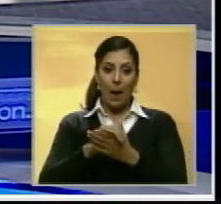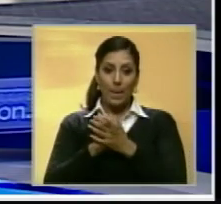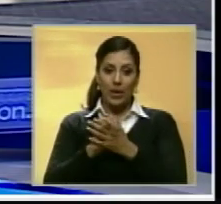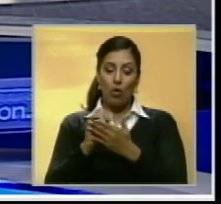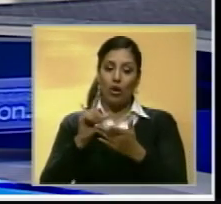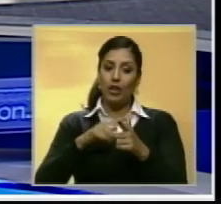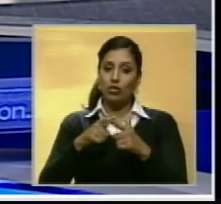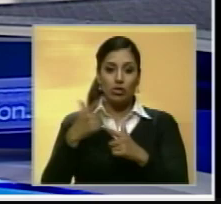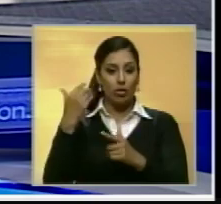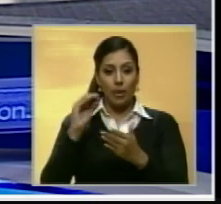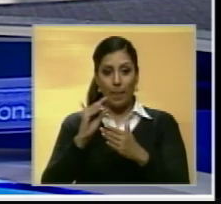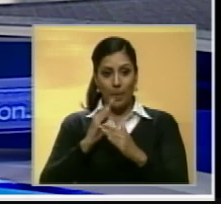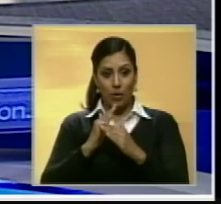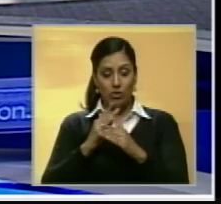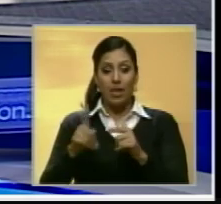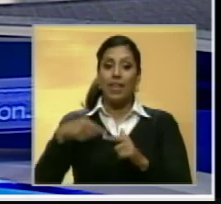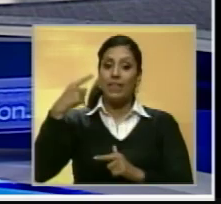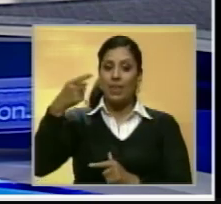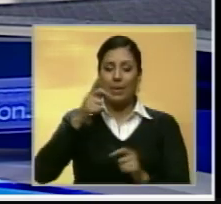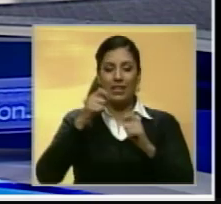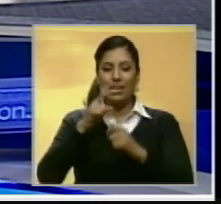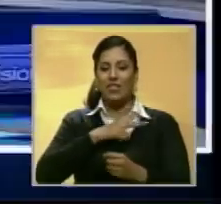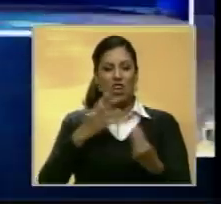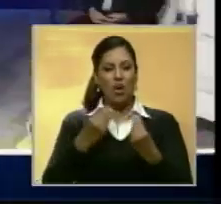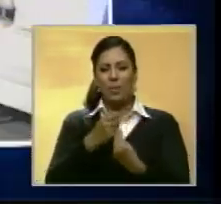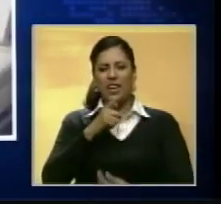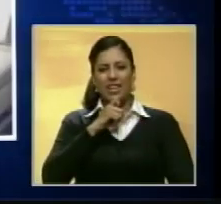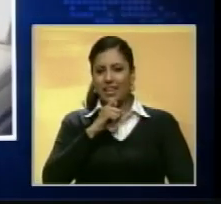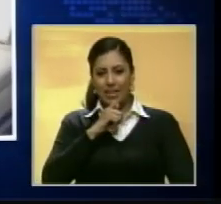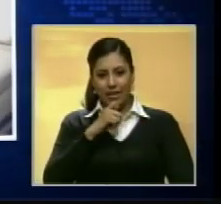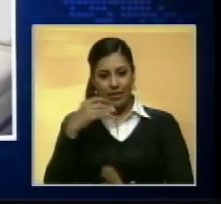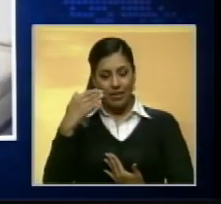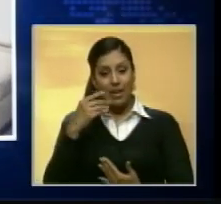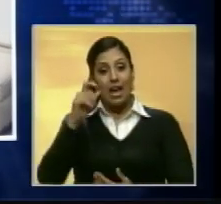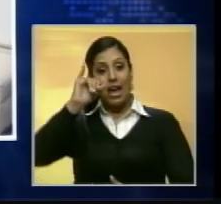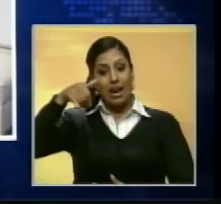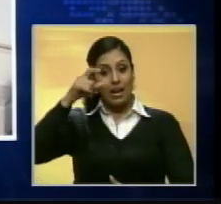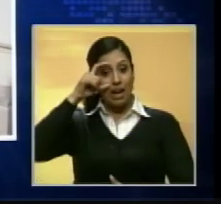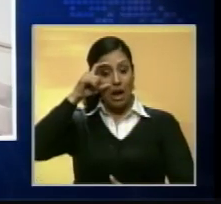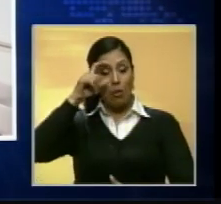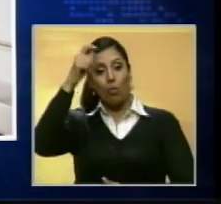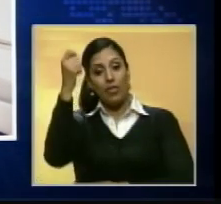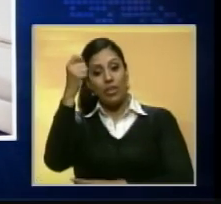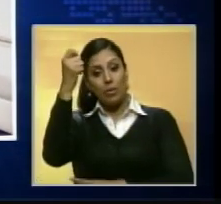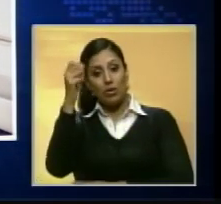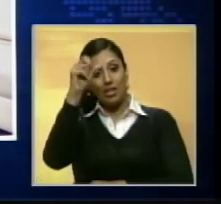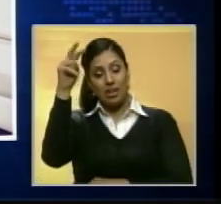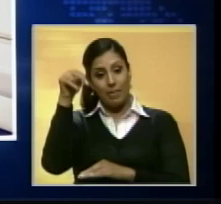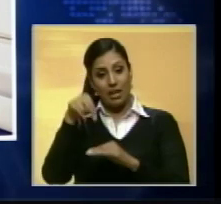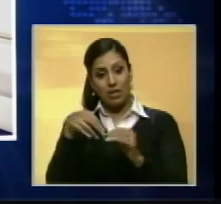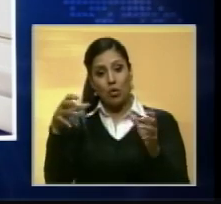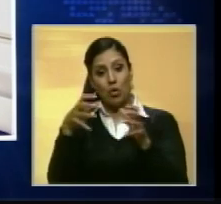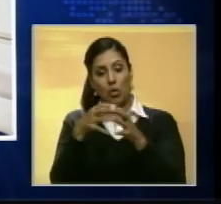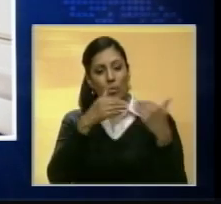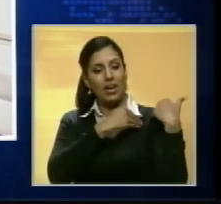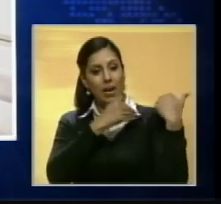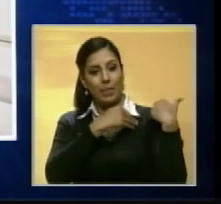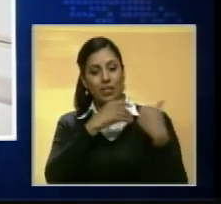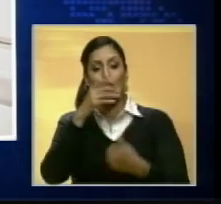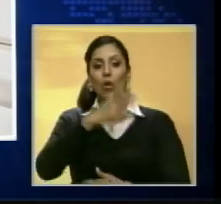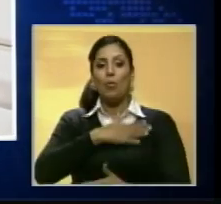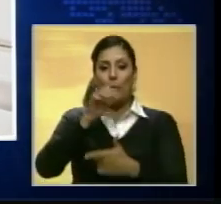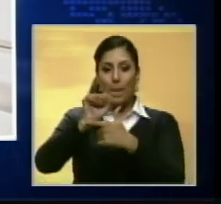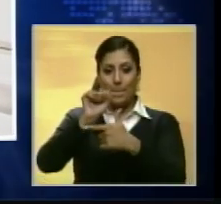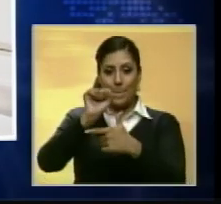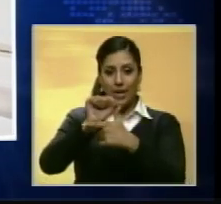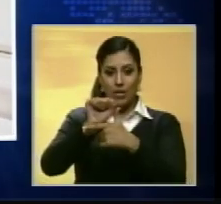vamos entonces a otra pausa. A regreso, en entrevista a Venevisión nos acompaña Elías Jagua, diputado a la Asamblea Nacional en representación del Partido